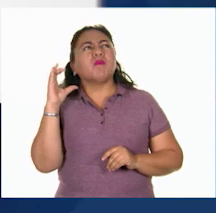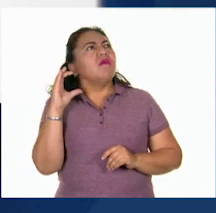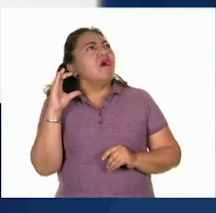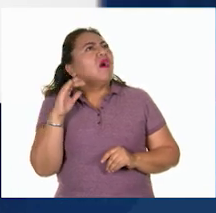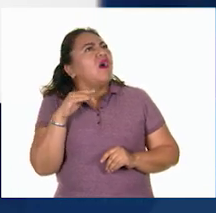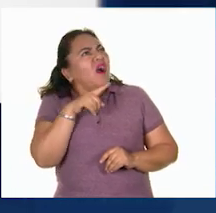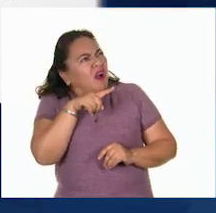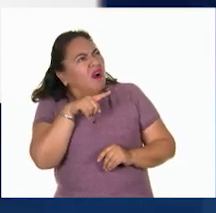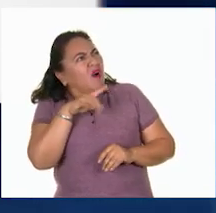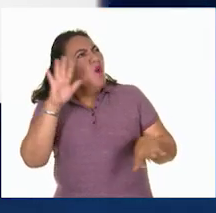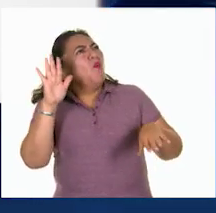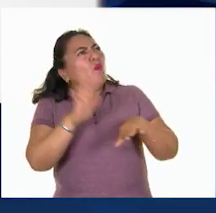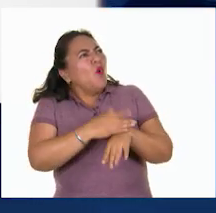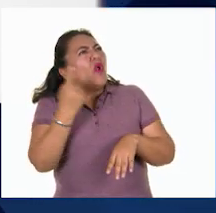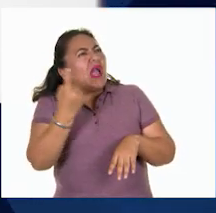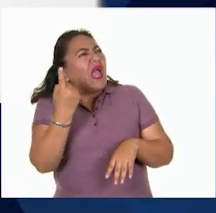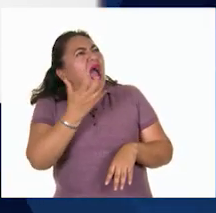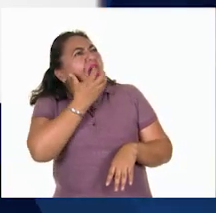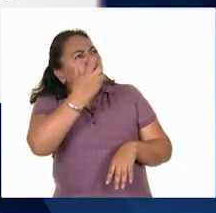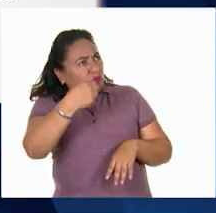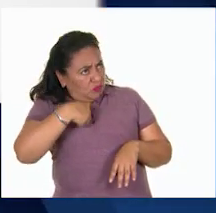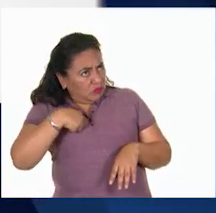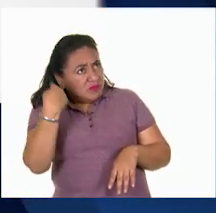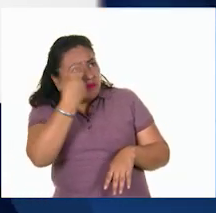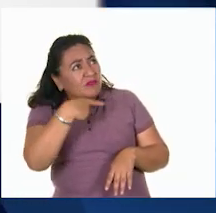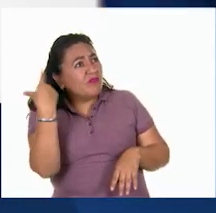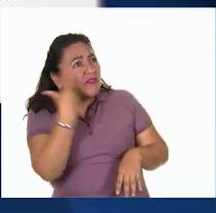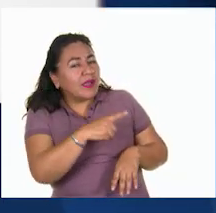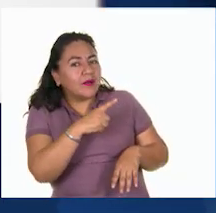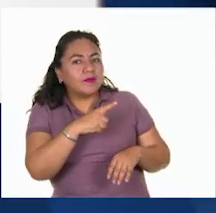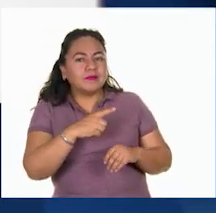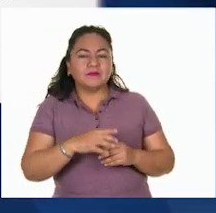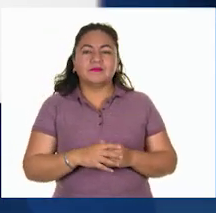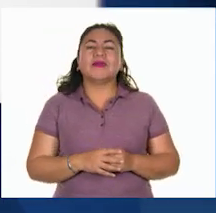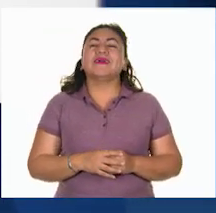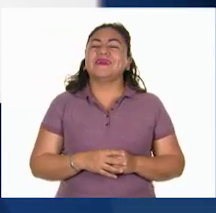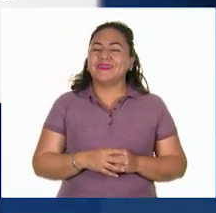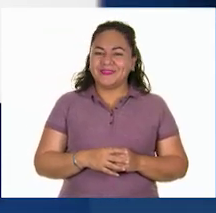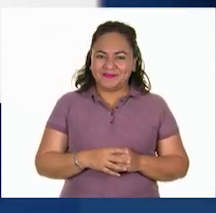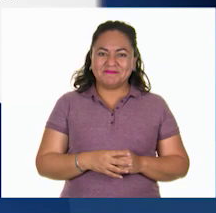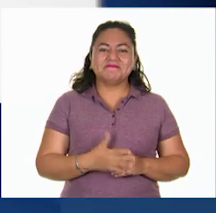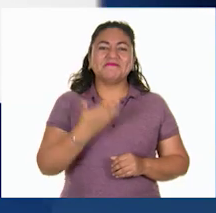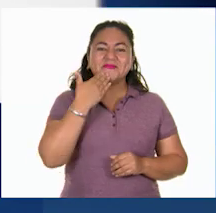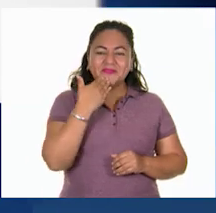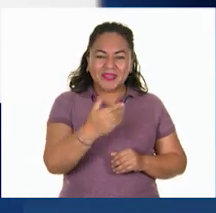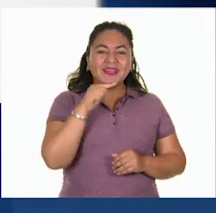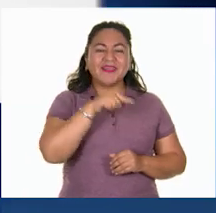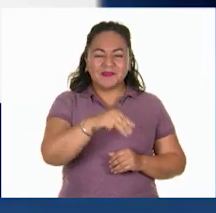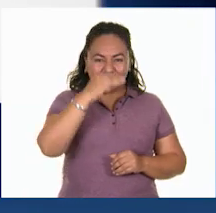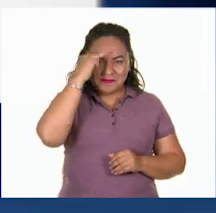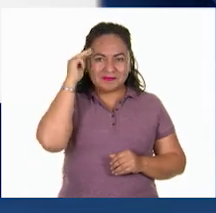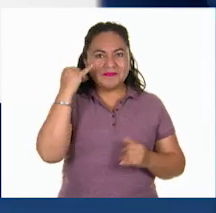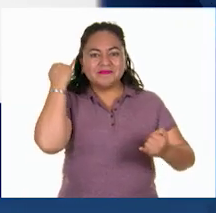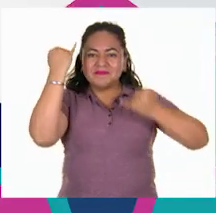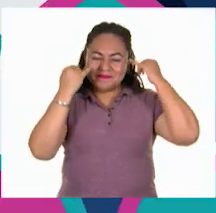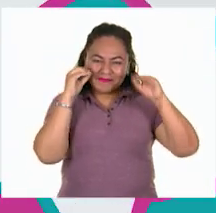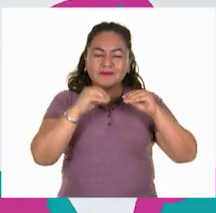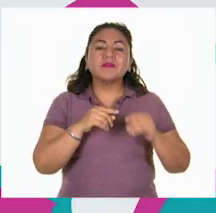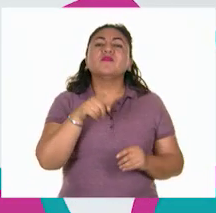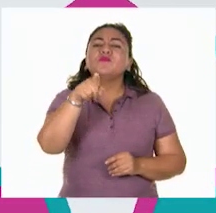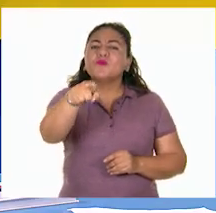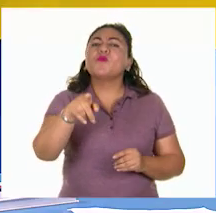¿por qué gritas? ¿Acaso soy tan feo? Muy bien, María. Muy ingenioso. Y en casa, ¿cómo les